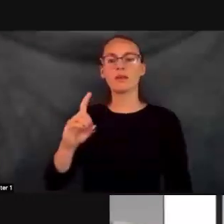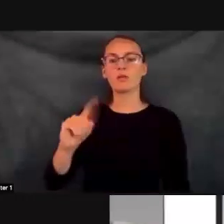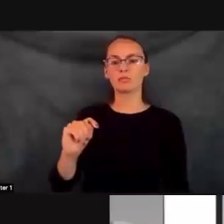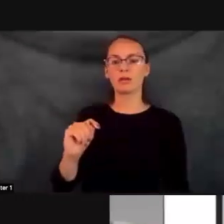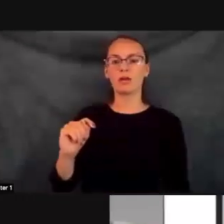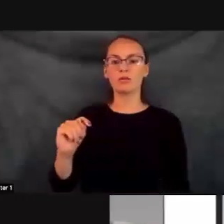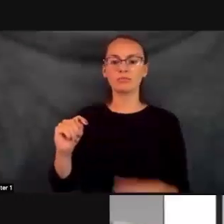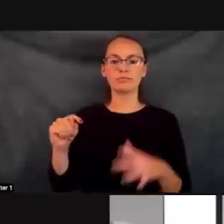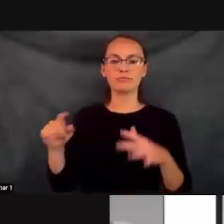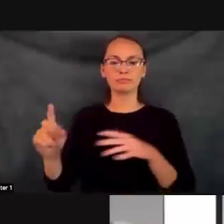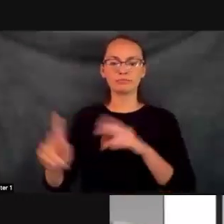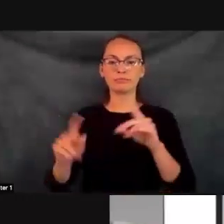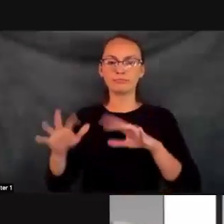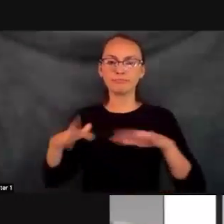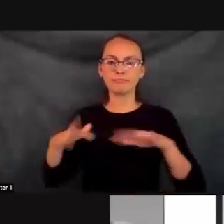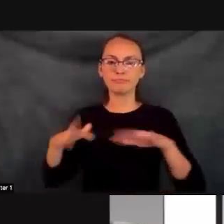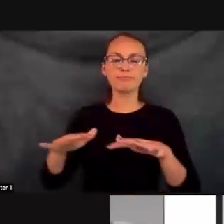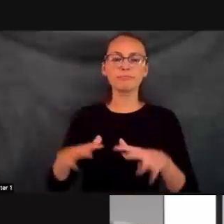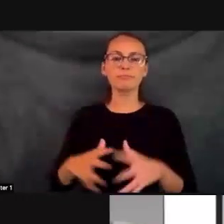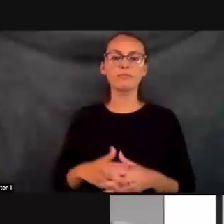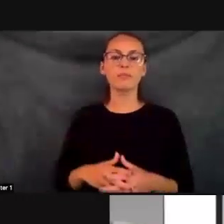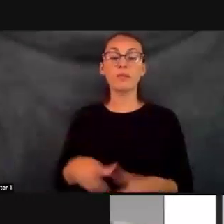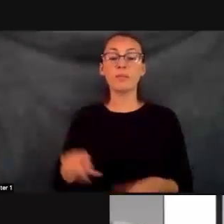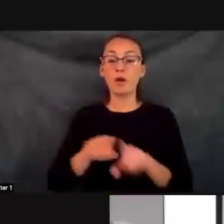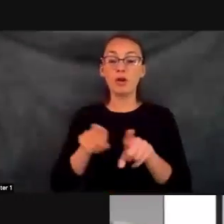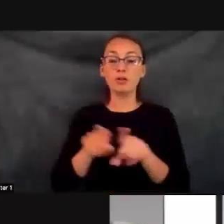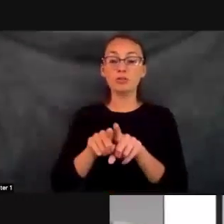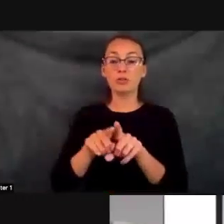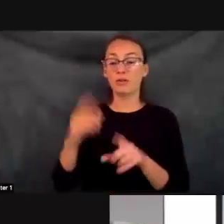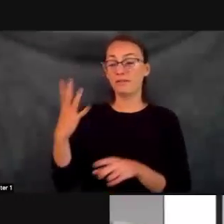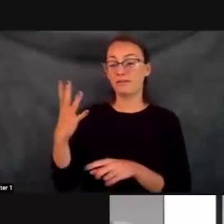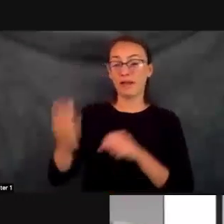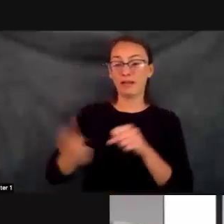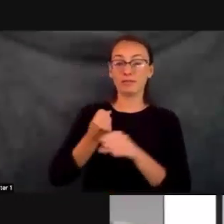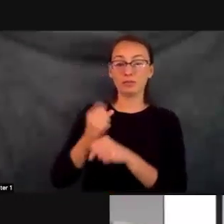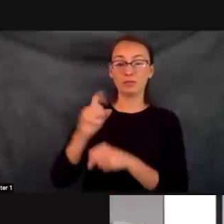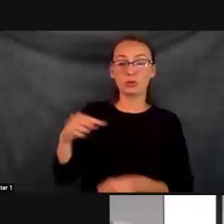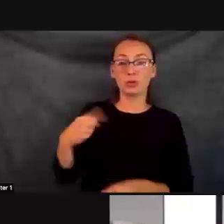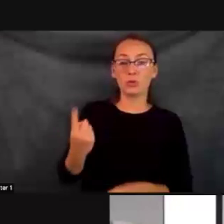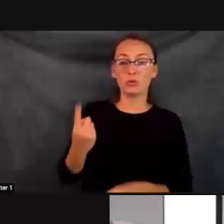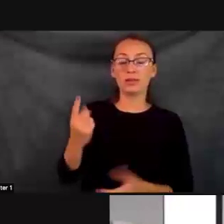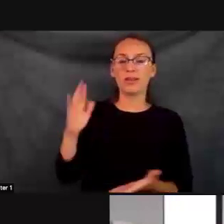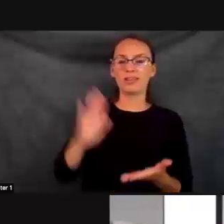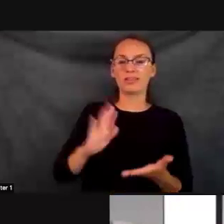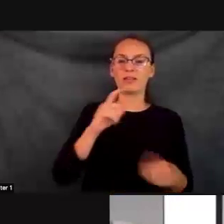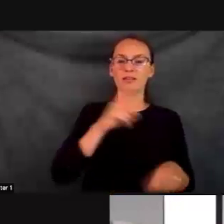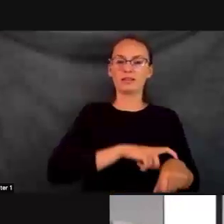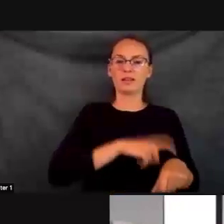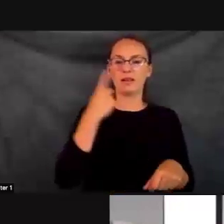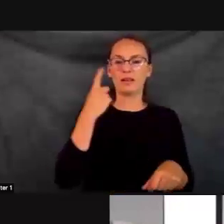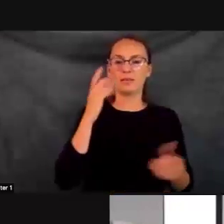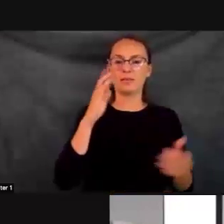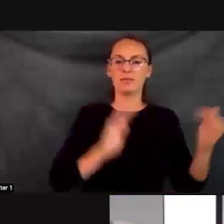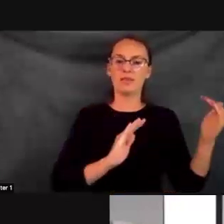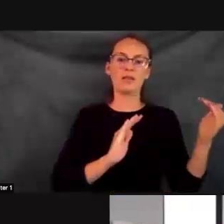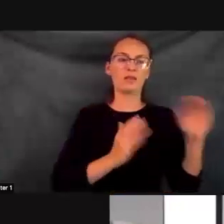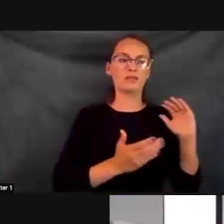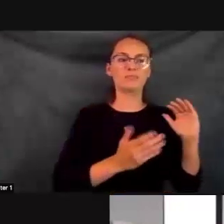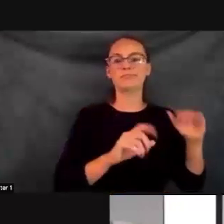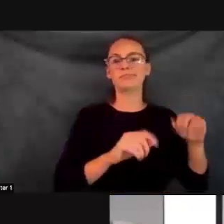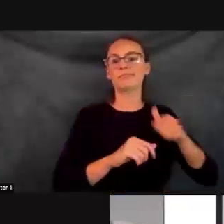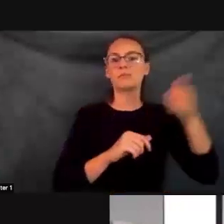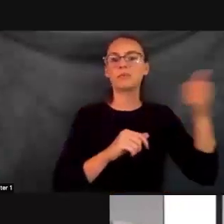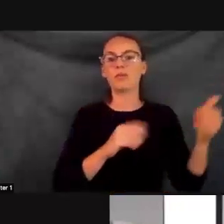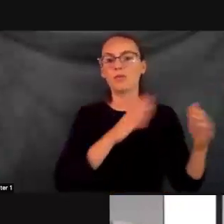cambios que suceden en el estado. También pensamos que el tiempo de